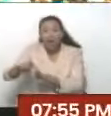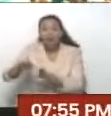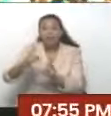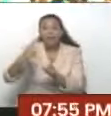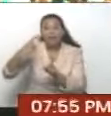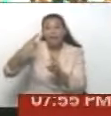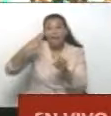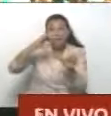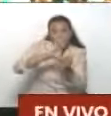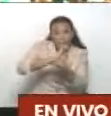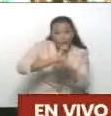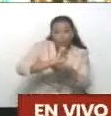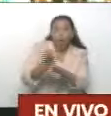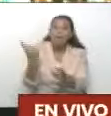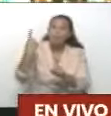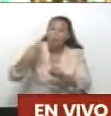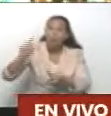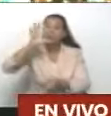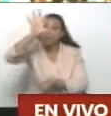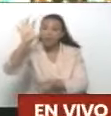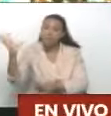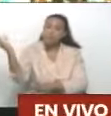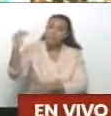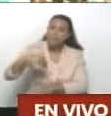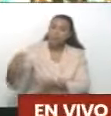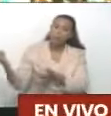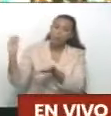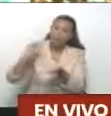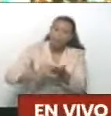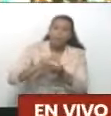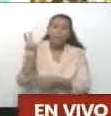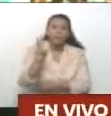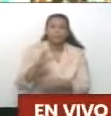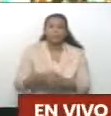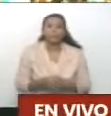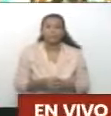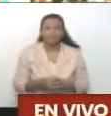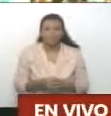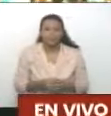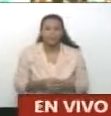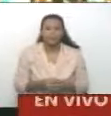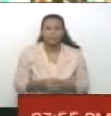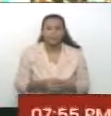jefatura de la gran misión Vuelta a la Patria.